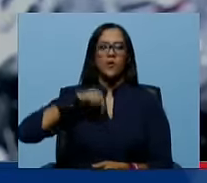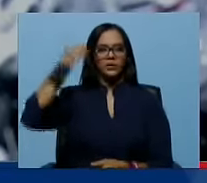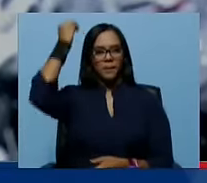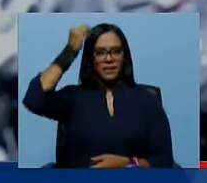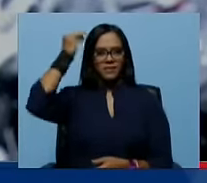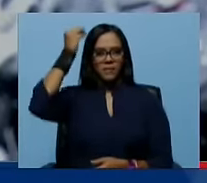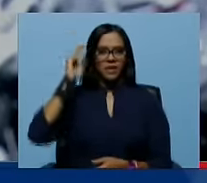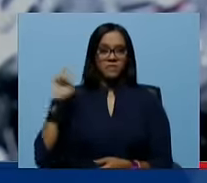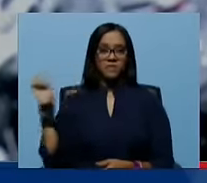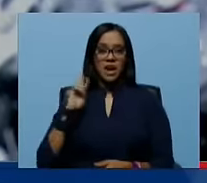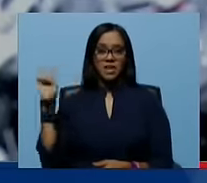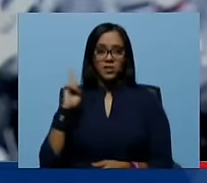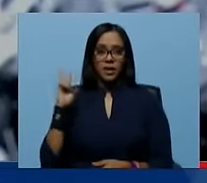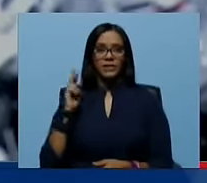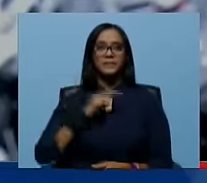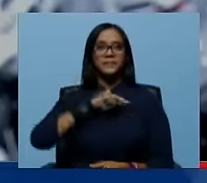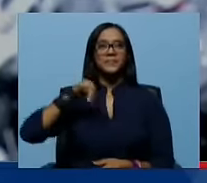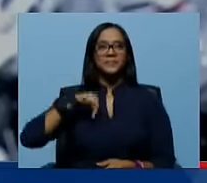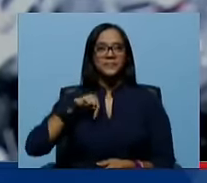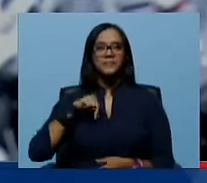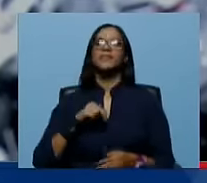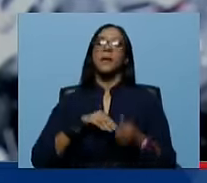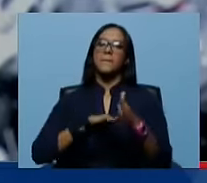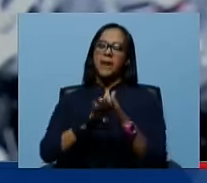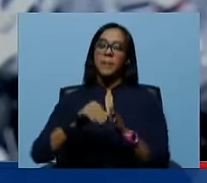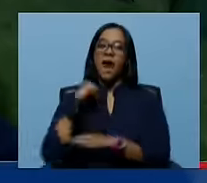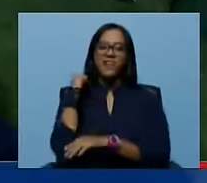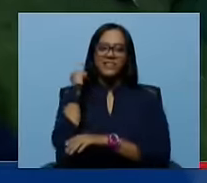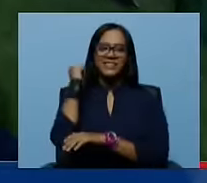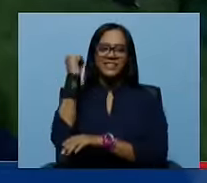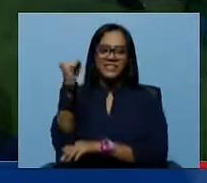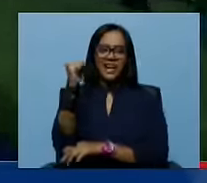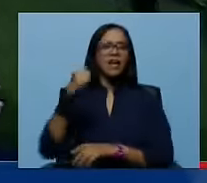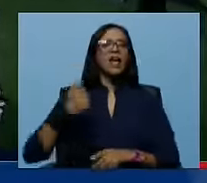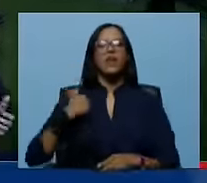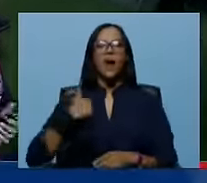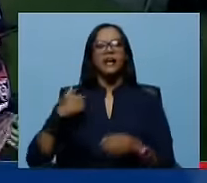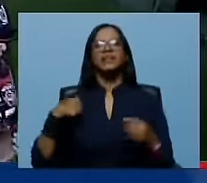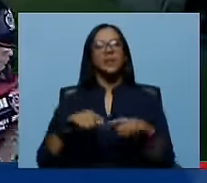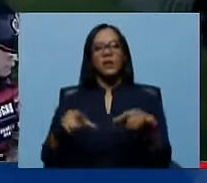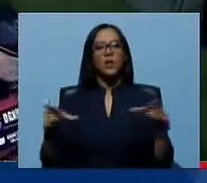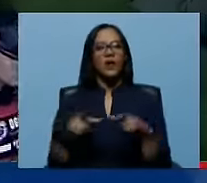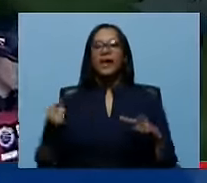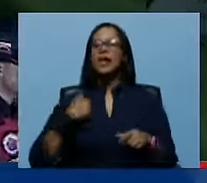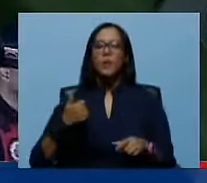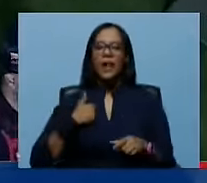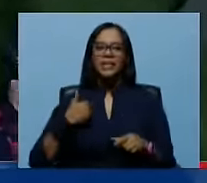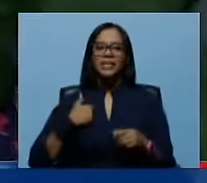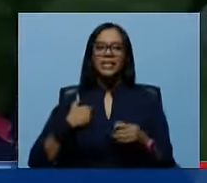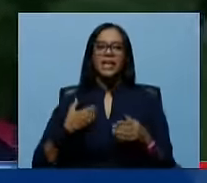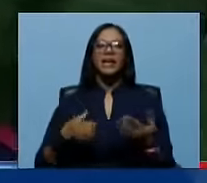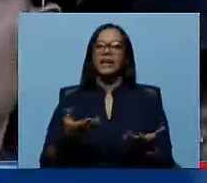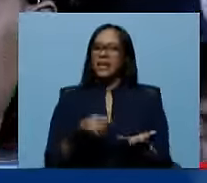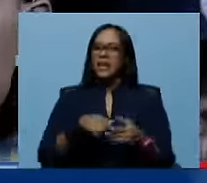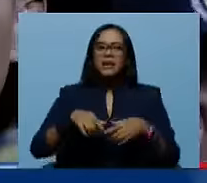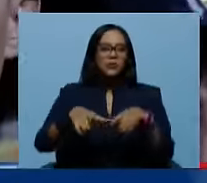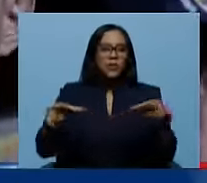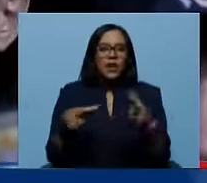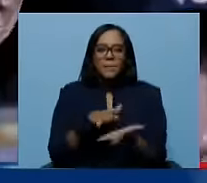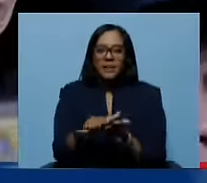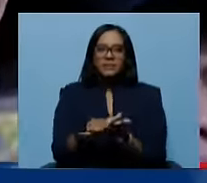pensamiento venezolano y nosotros vamos a vencer en cualquier escenario, en cualquier circunstancia,